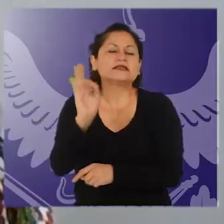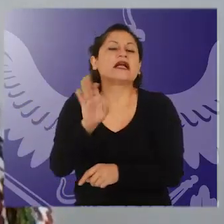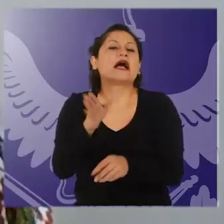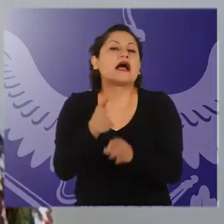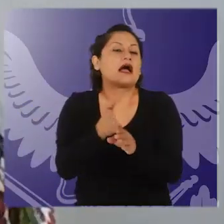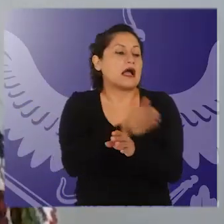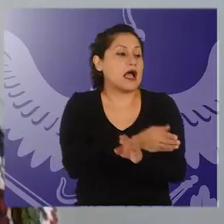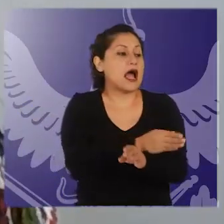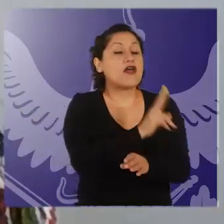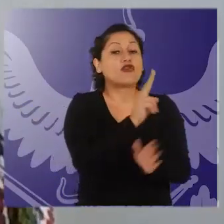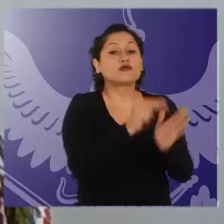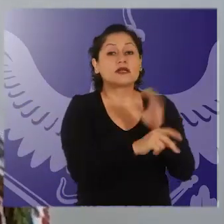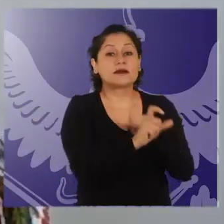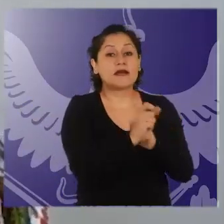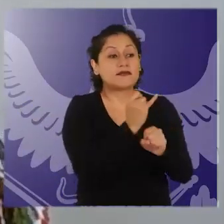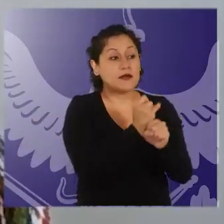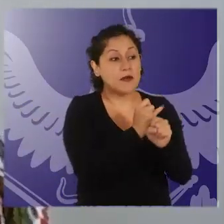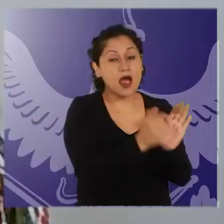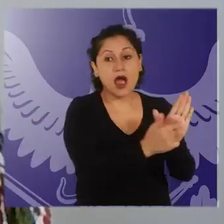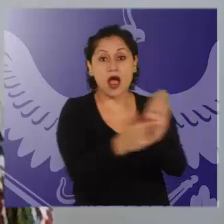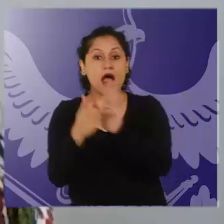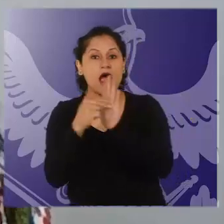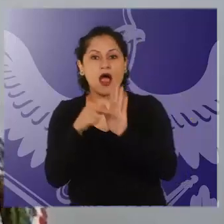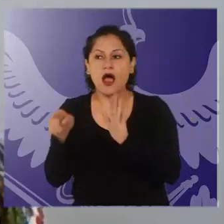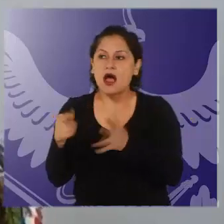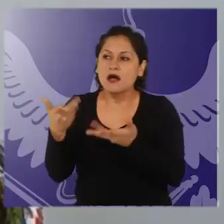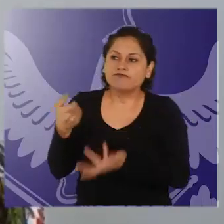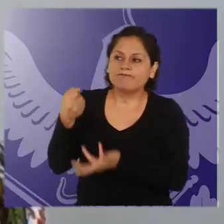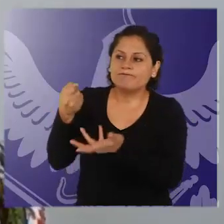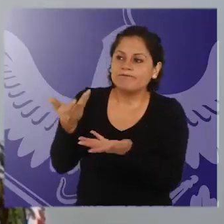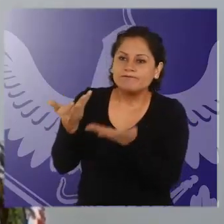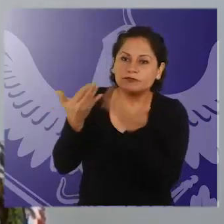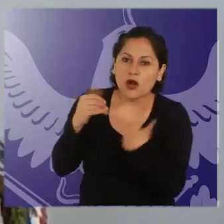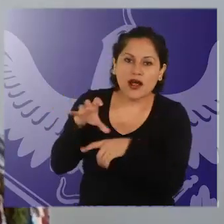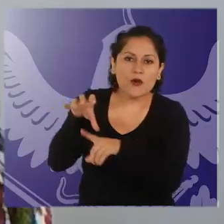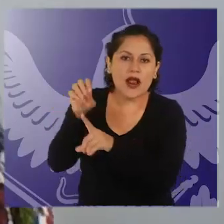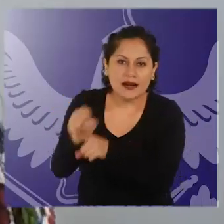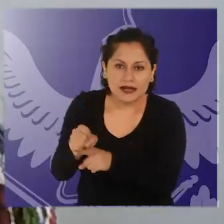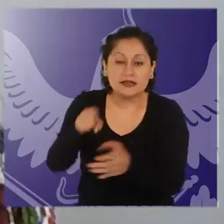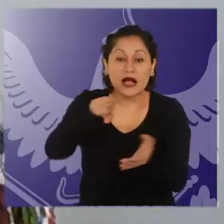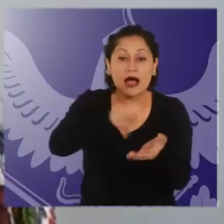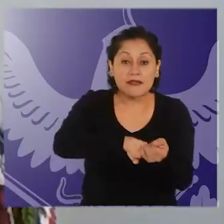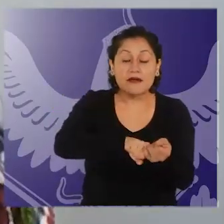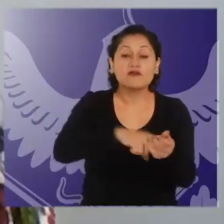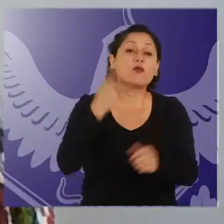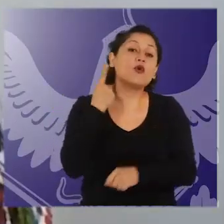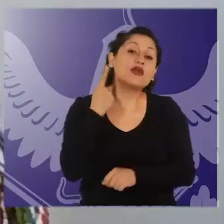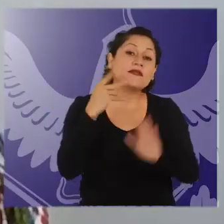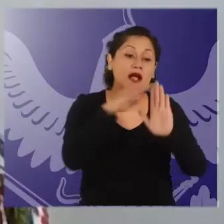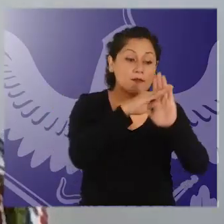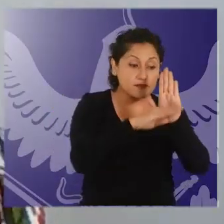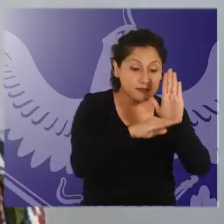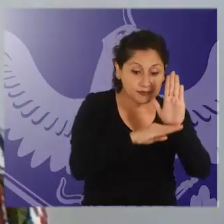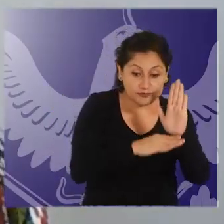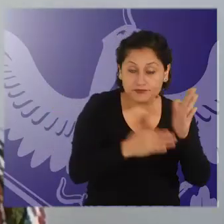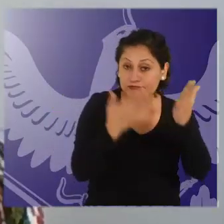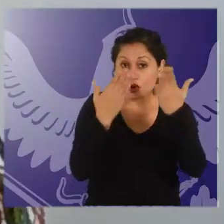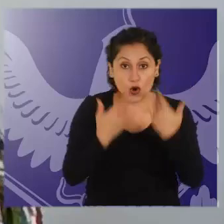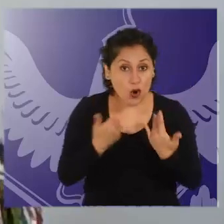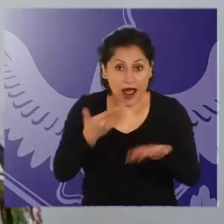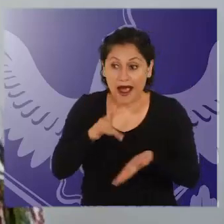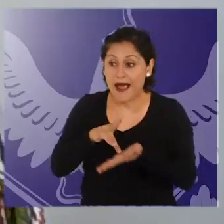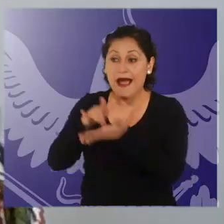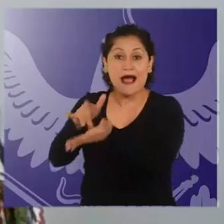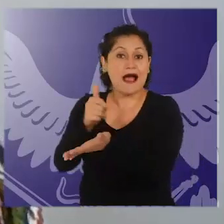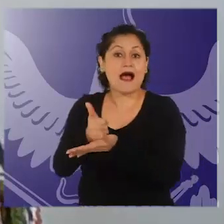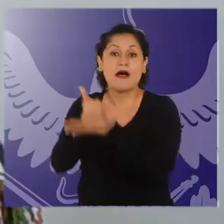tiempo y forma, pues atrasó muchísimas cosas. Tal es el caso que tampoco hay políticas públicas desde la federación porque no hay presupuesto, porque en el